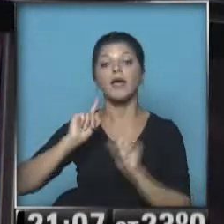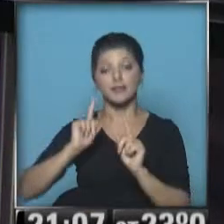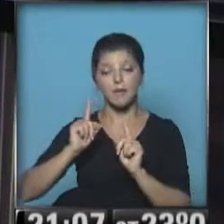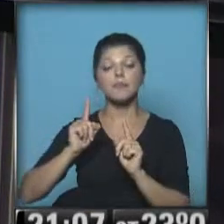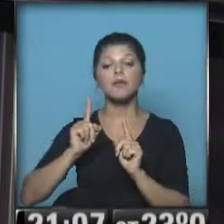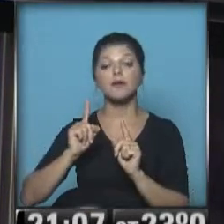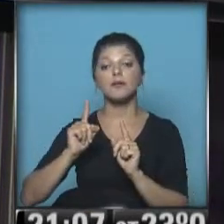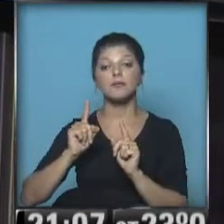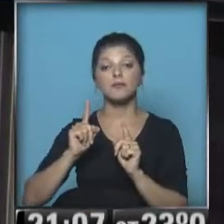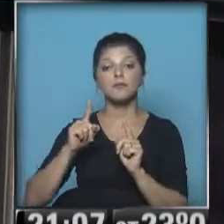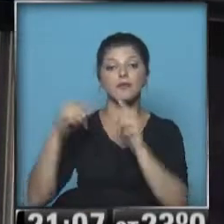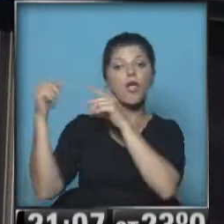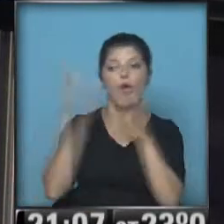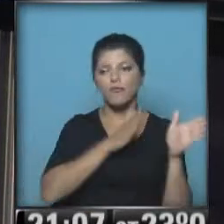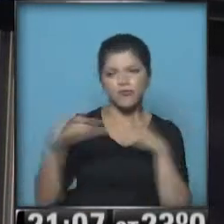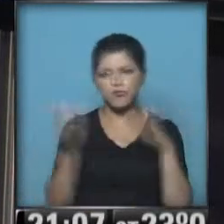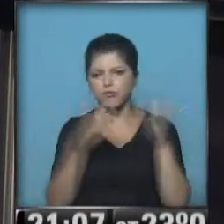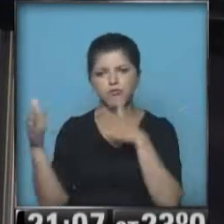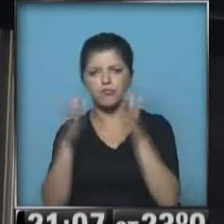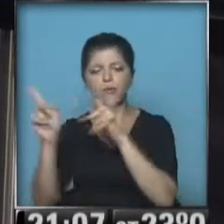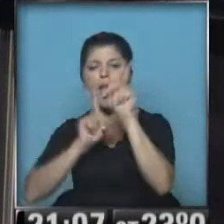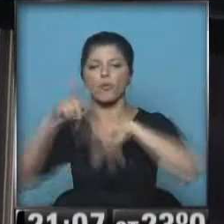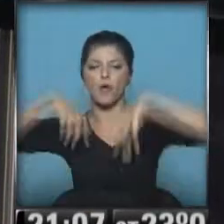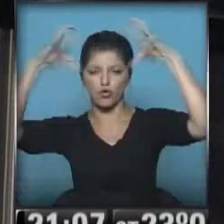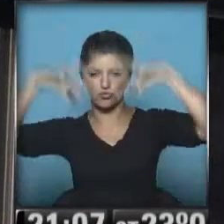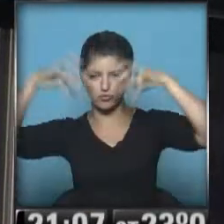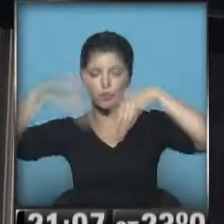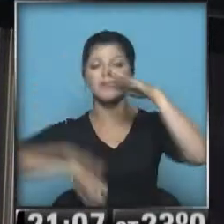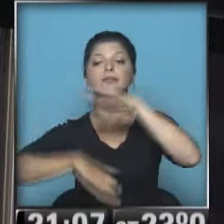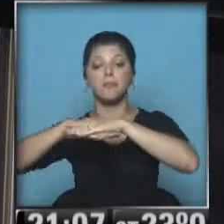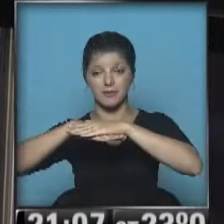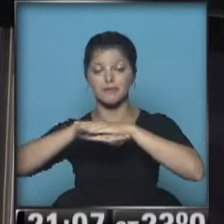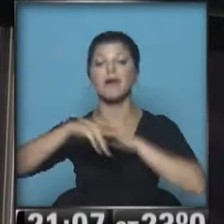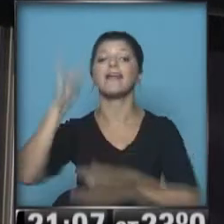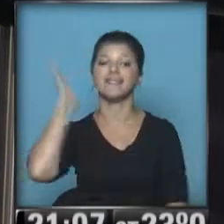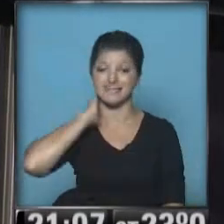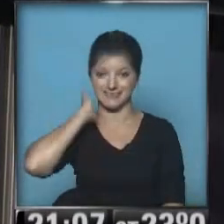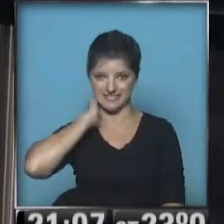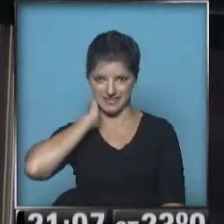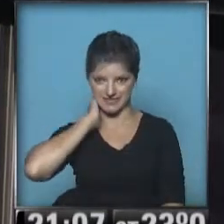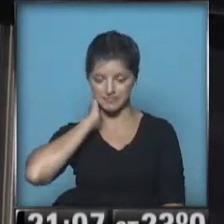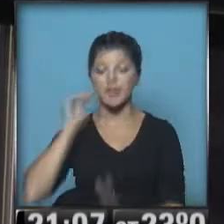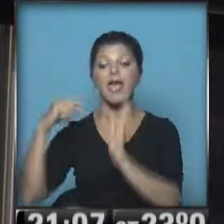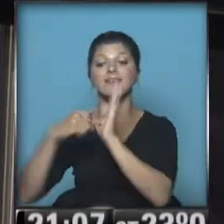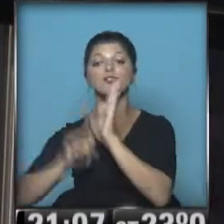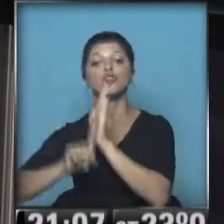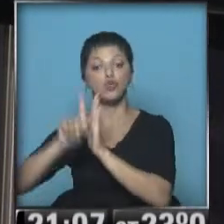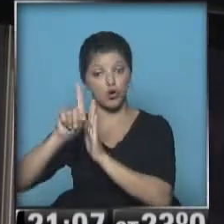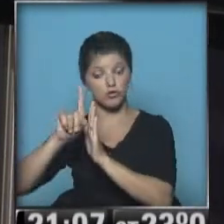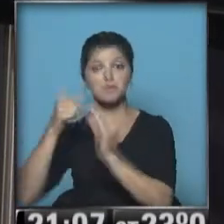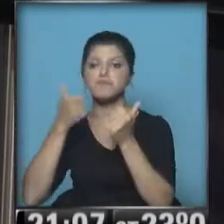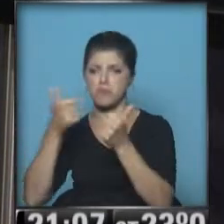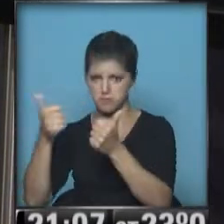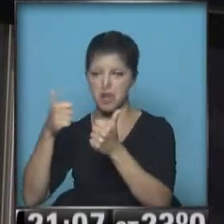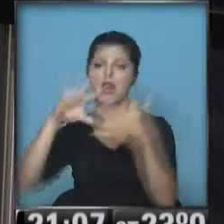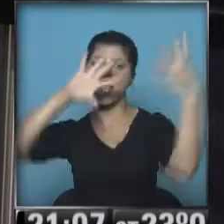viento intenso del sector oeste, algunas precipitaciones en forma aislada y máximas que rondarán los 16 grados. En el centro y norte patagónico, excelentes